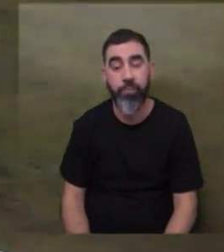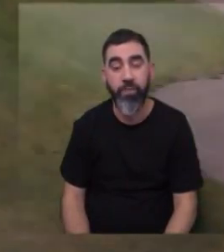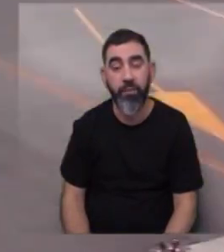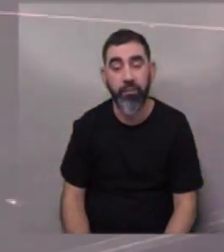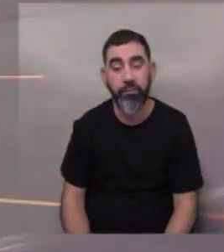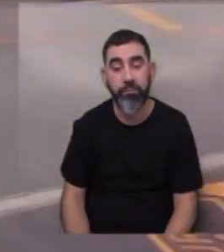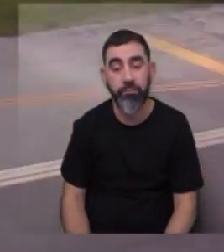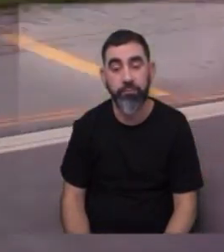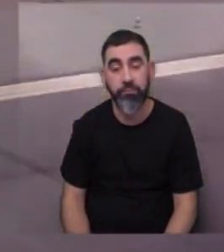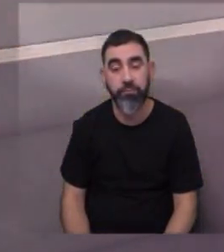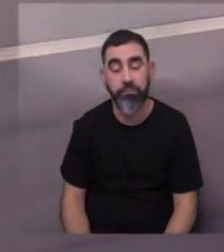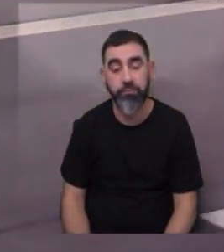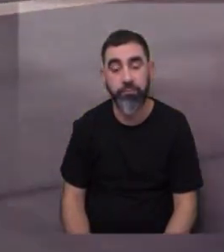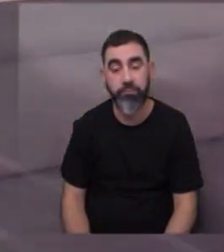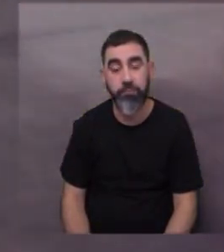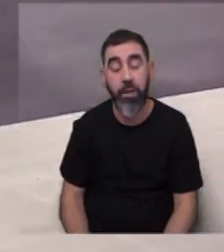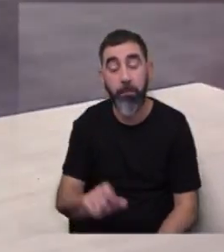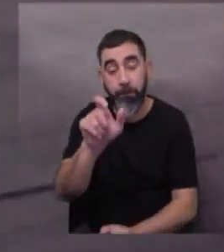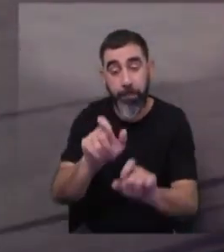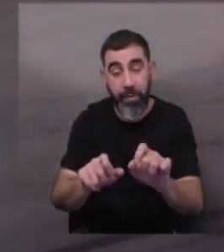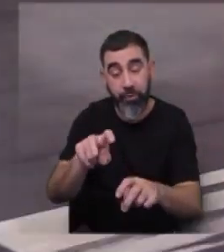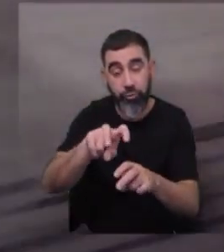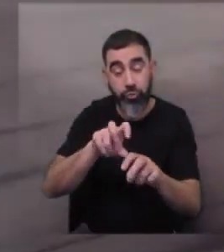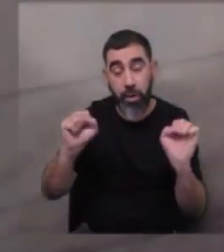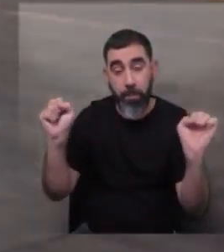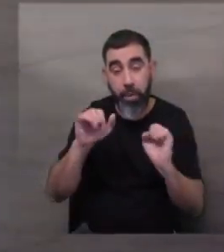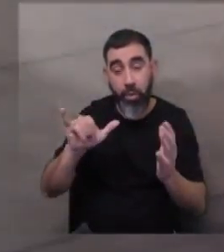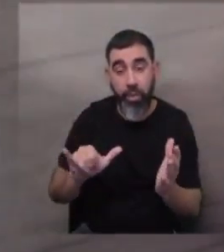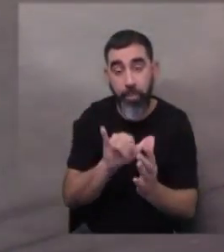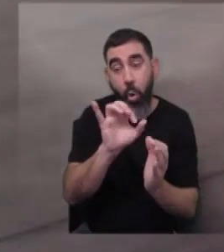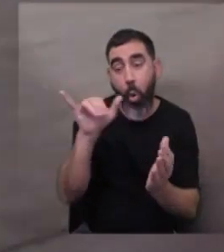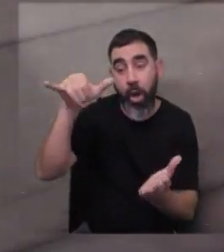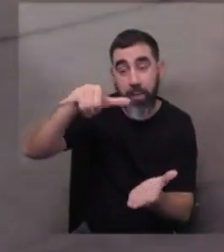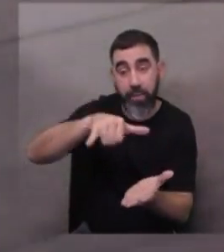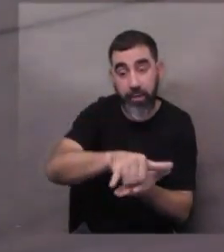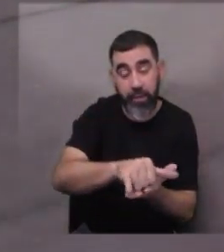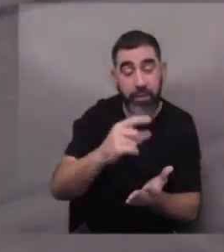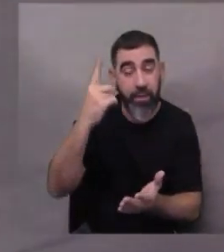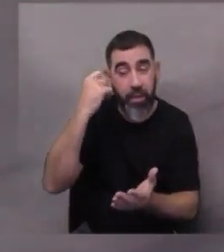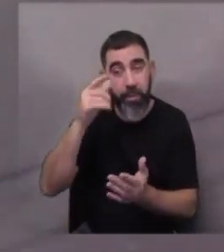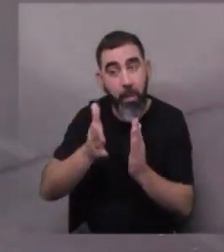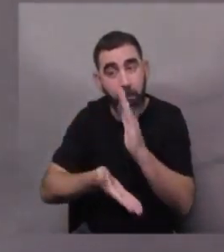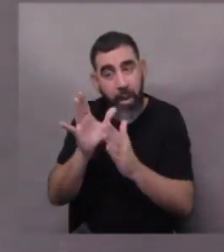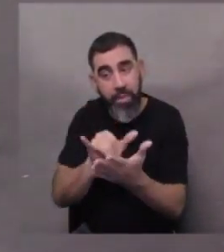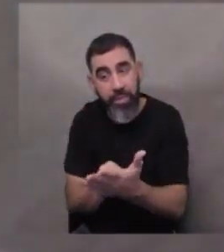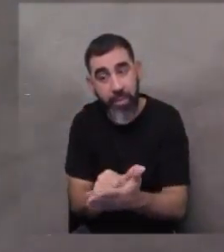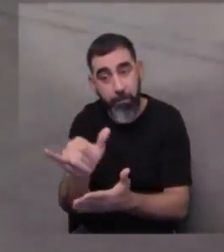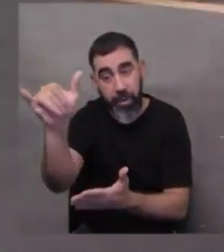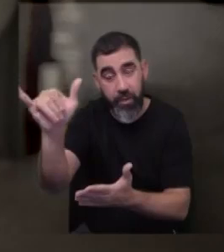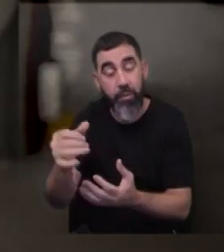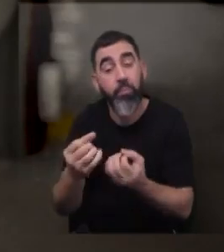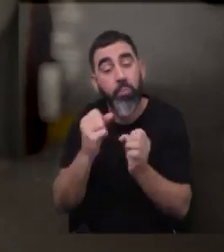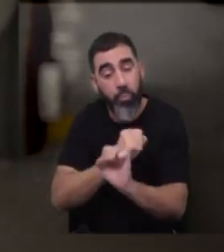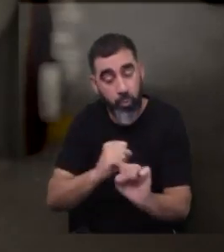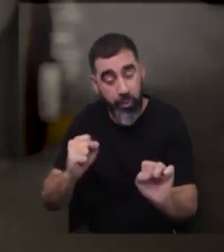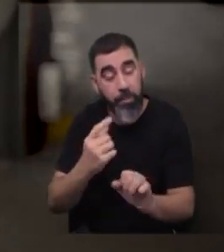Lo que hacemos tanto para los pasajeros que le tienen miedo al despegue y aterrizaje, que por mi experiencia en general es más al despegue que al aterrizaje, es poder, por